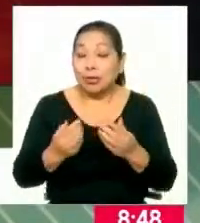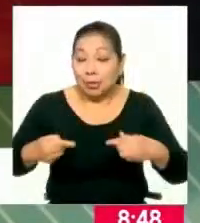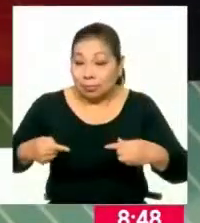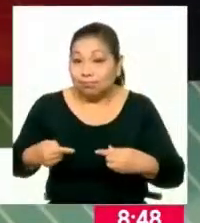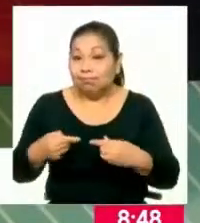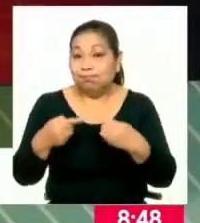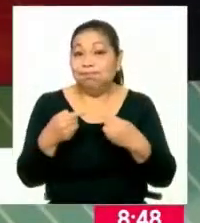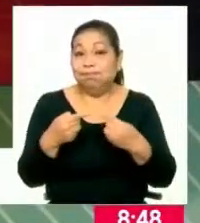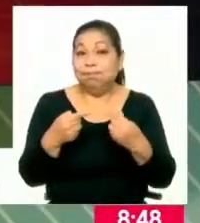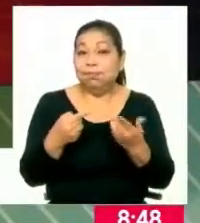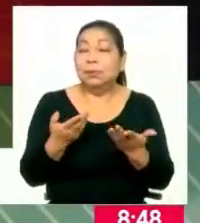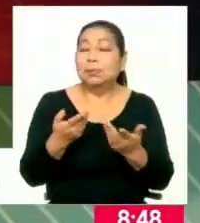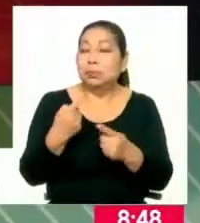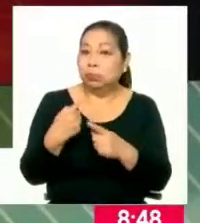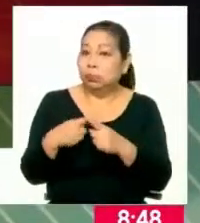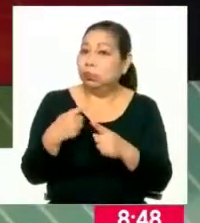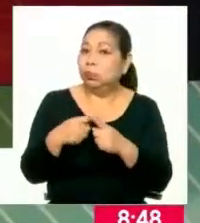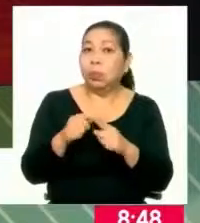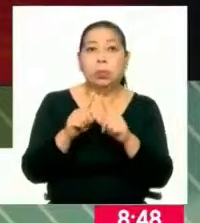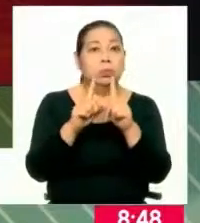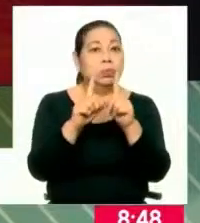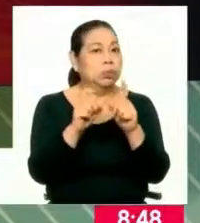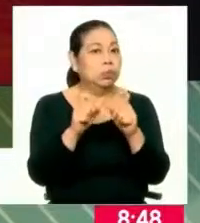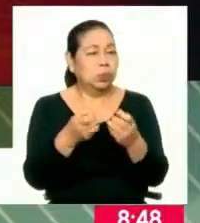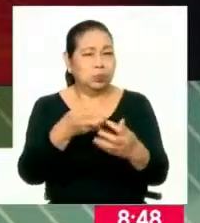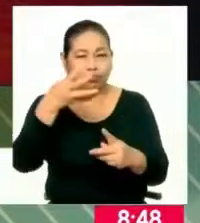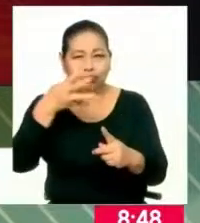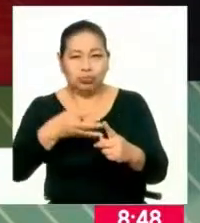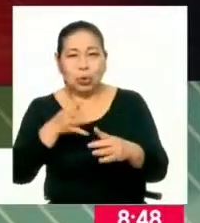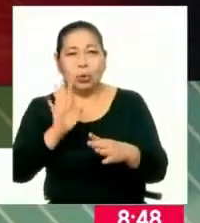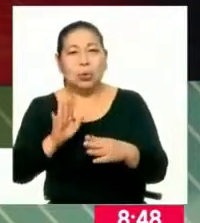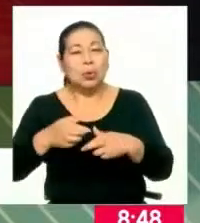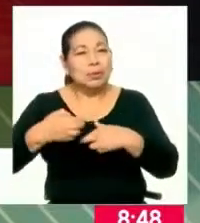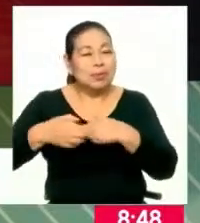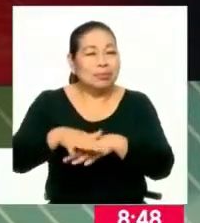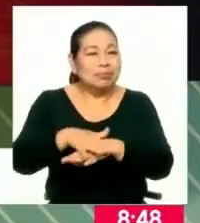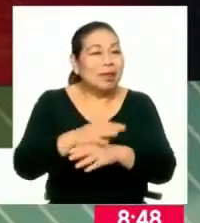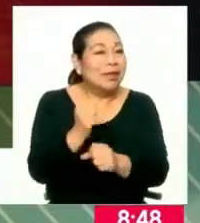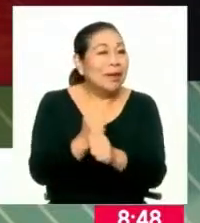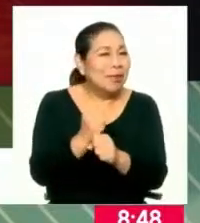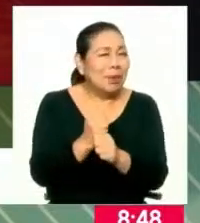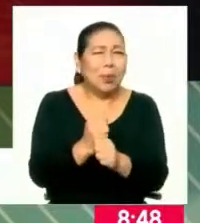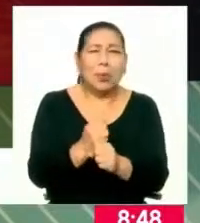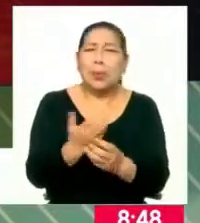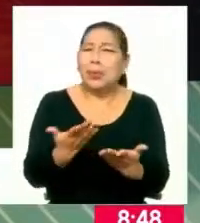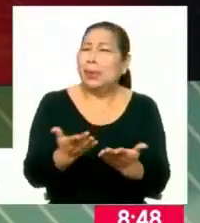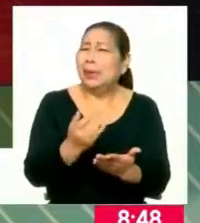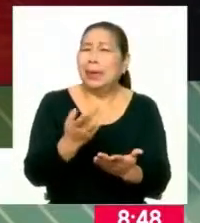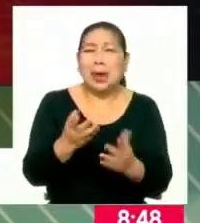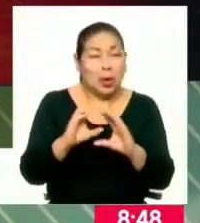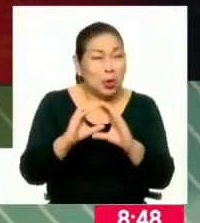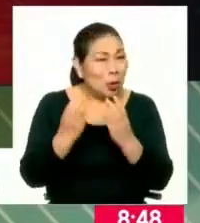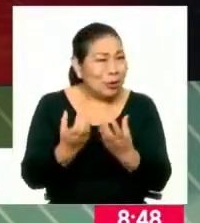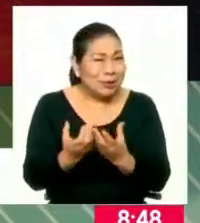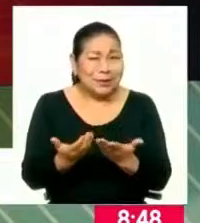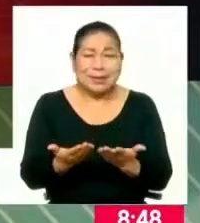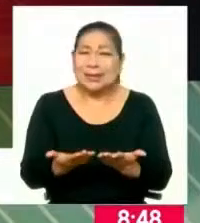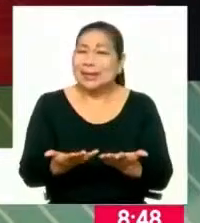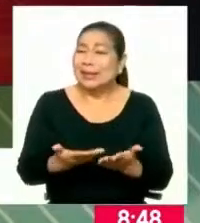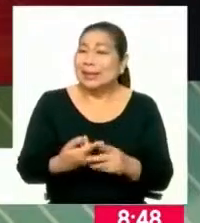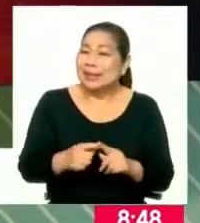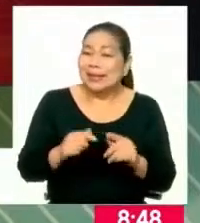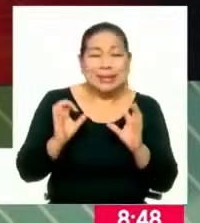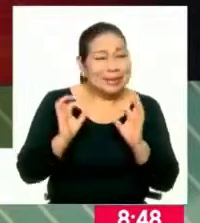afronta un serio cuestionamiento respecto a su proceder. Tiene una crisis institucional, bueno, que ya es endémica, o